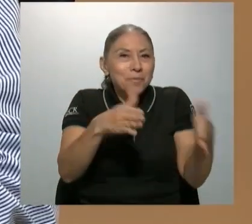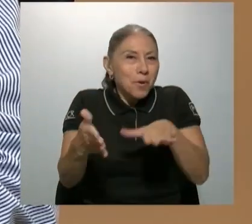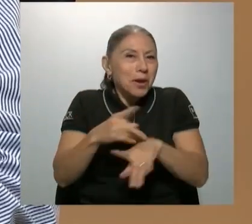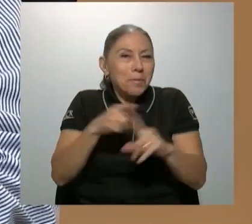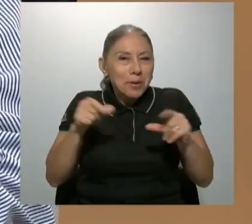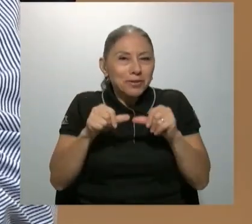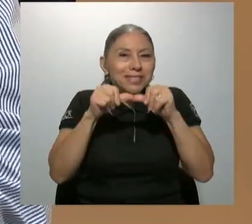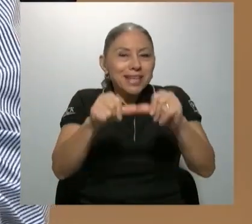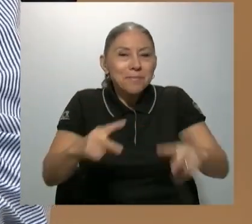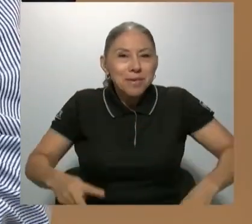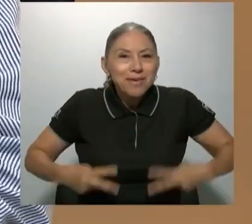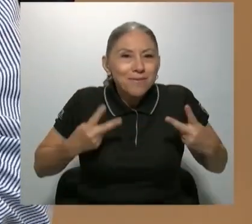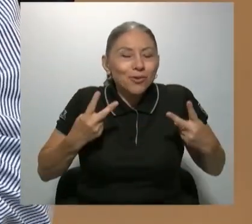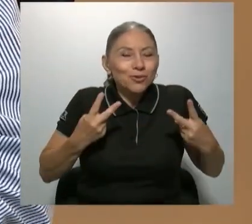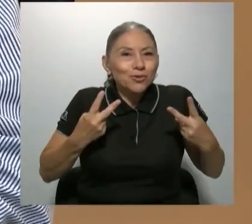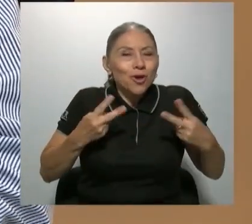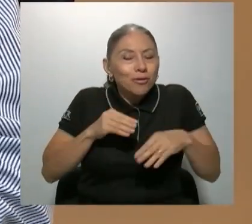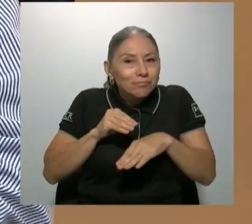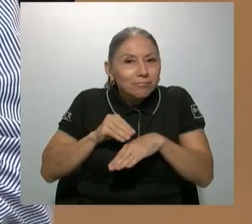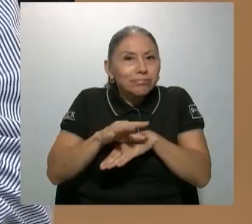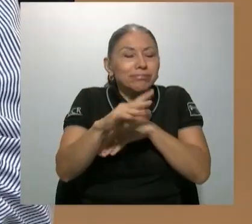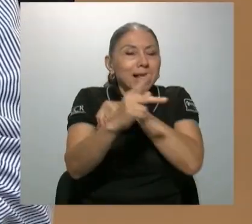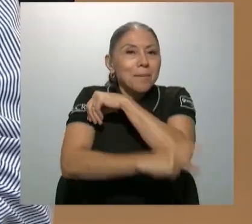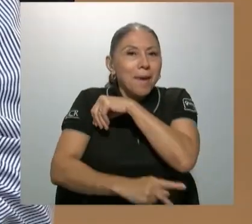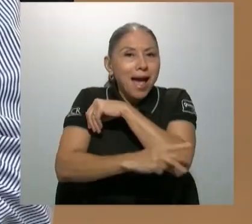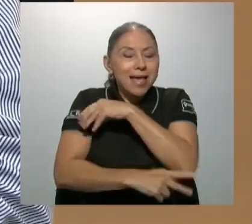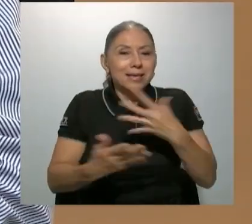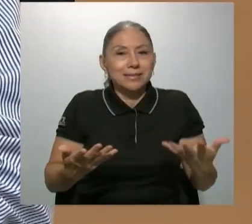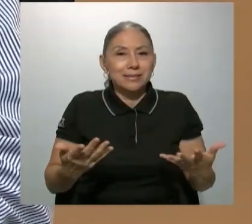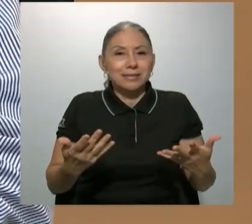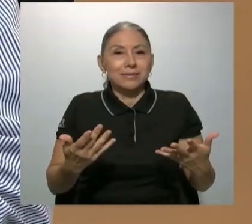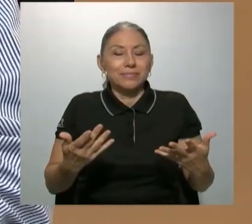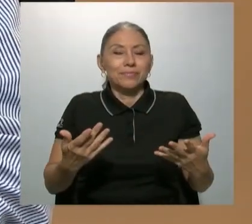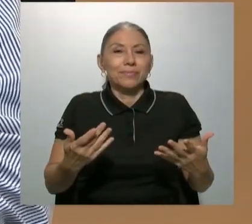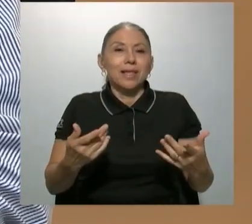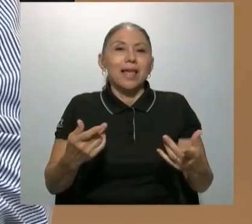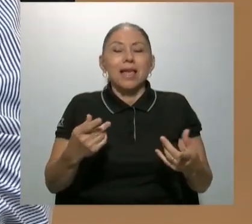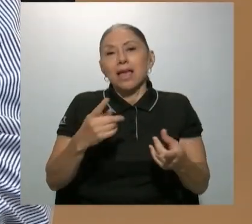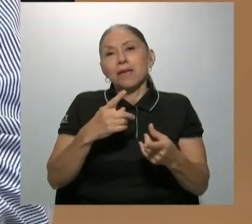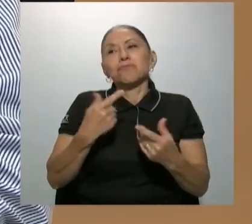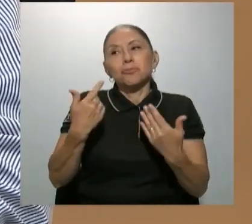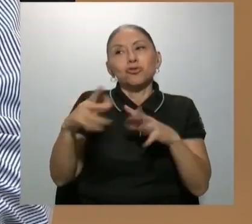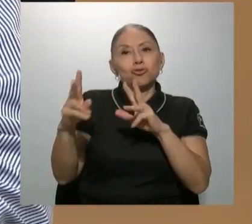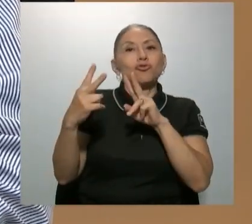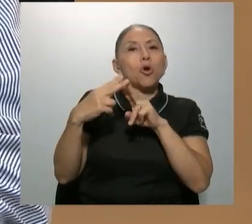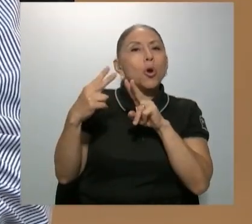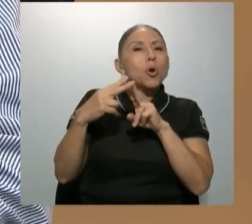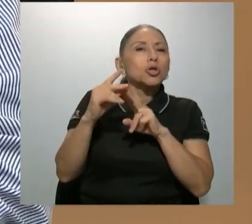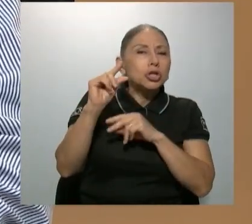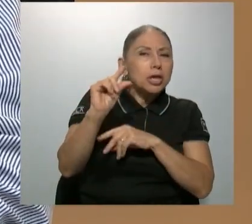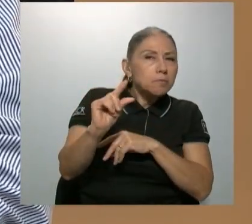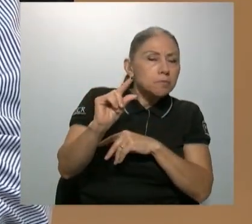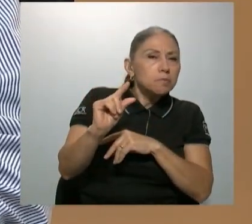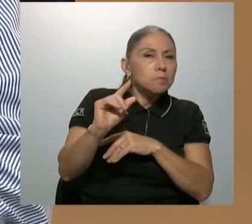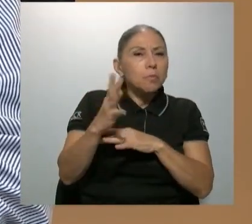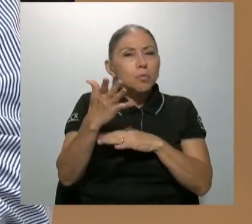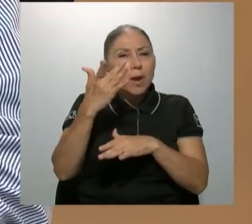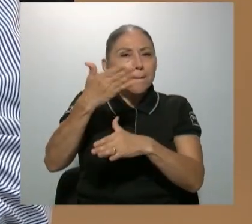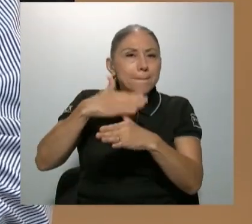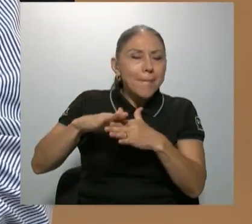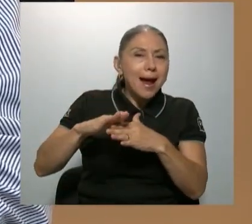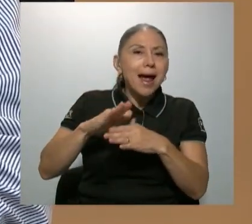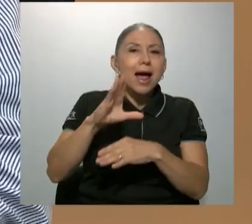decir. Y entonces, desde ese punto de vista, como digo, yo lo conocí parcialmente en el